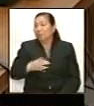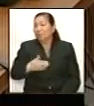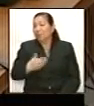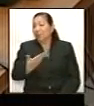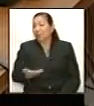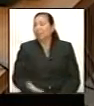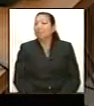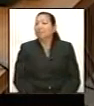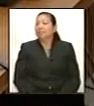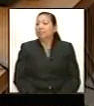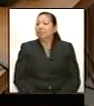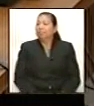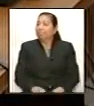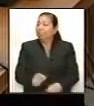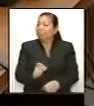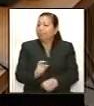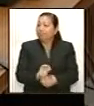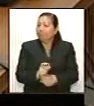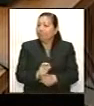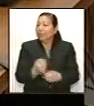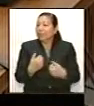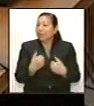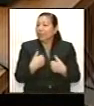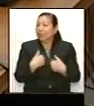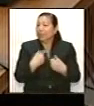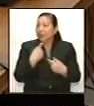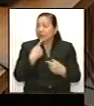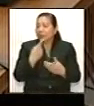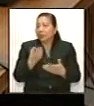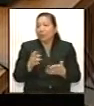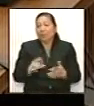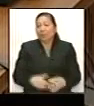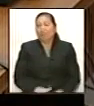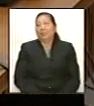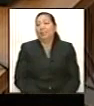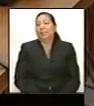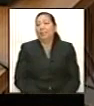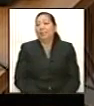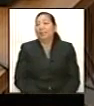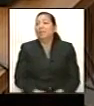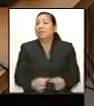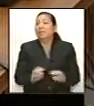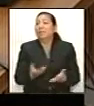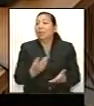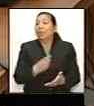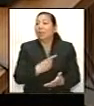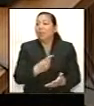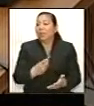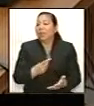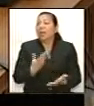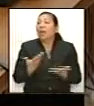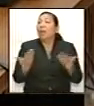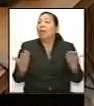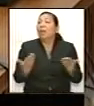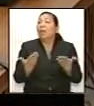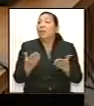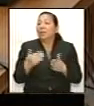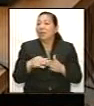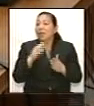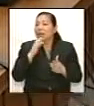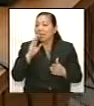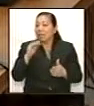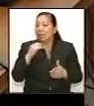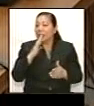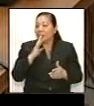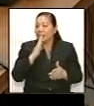vez capacitar o tener una campaña digital donde se diga exactamente un directorio a dónde, a quién llamar